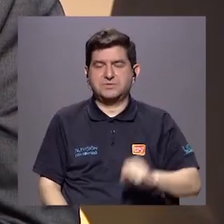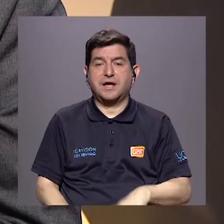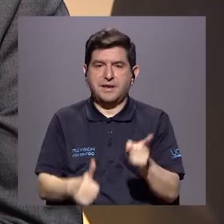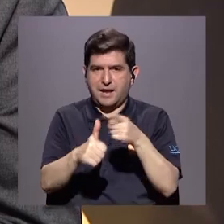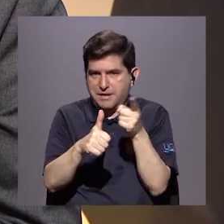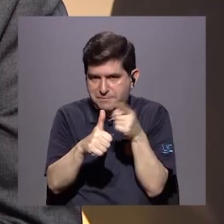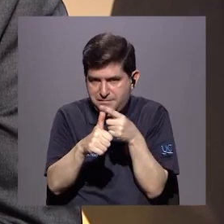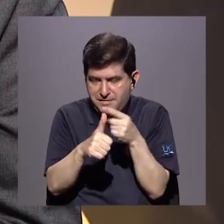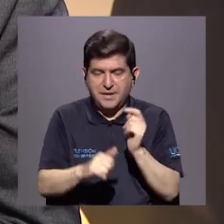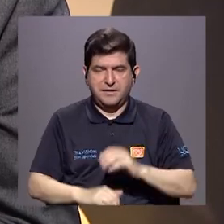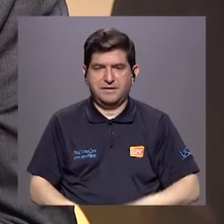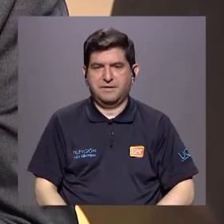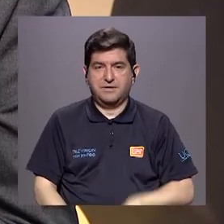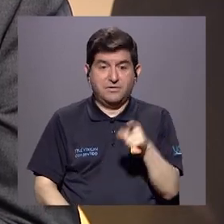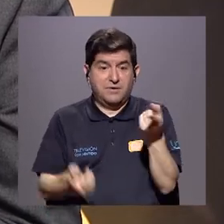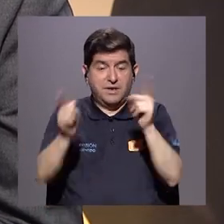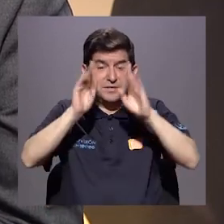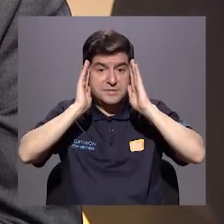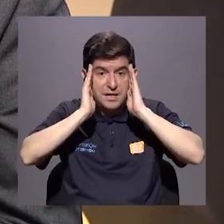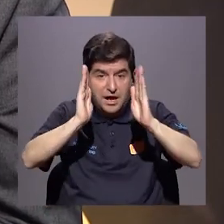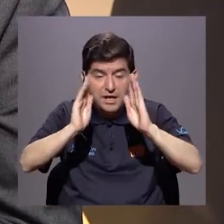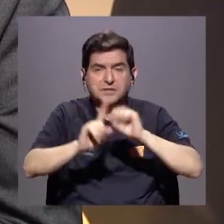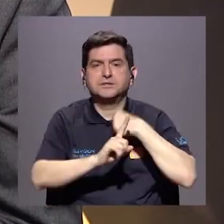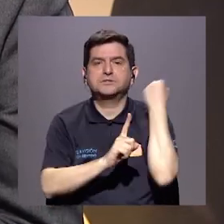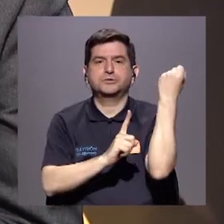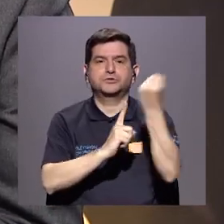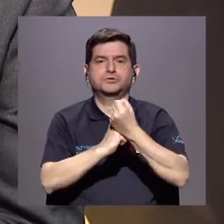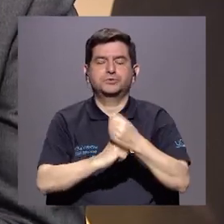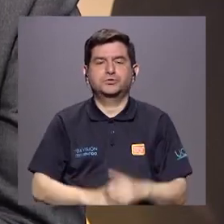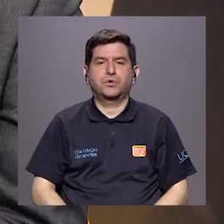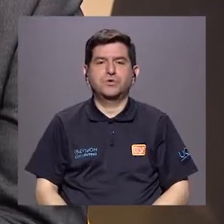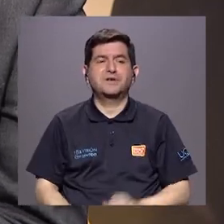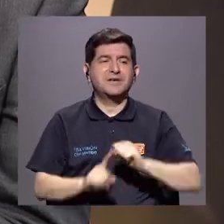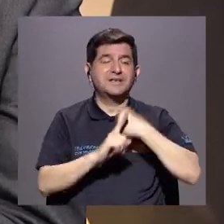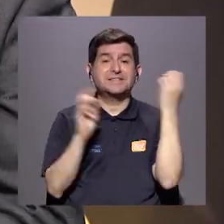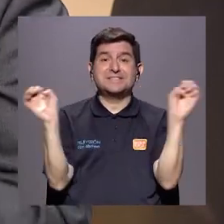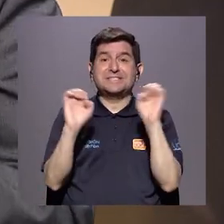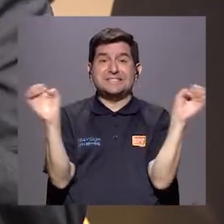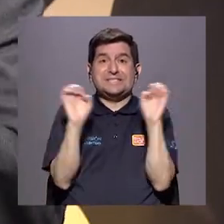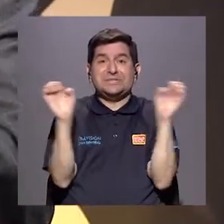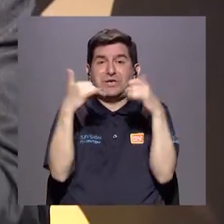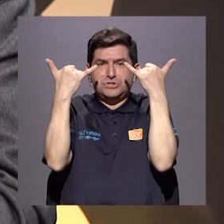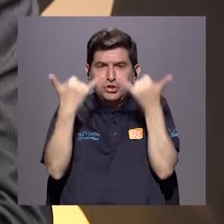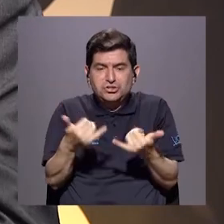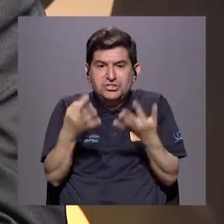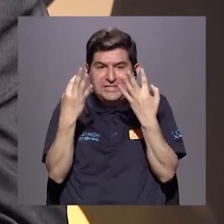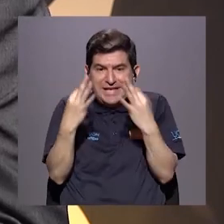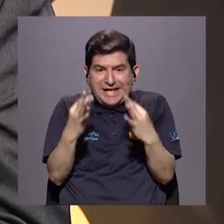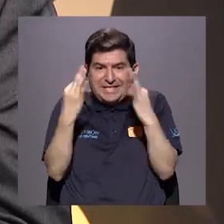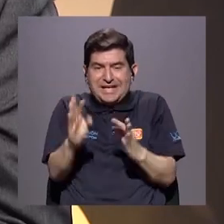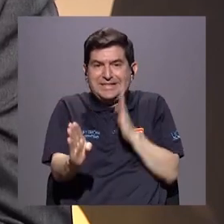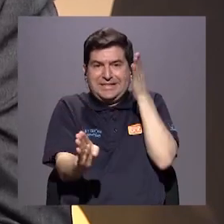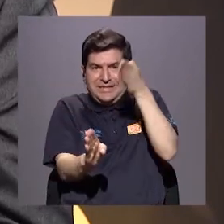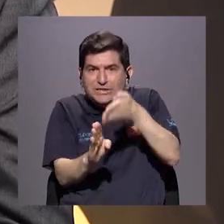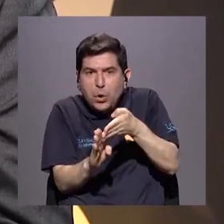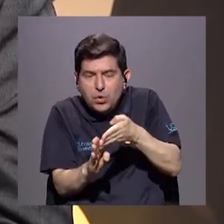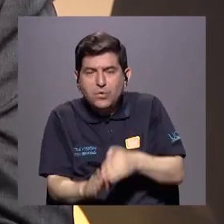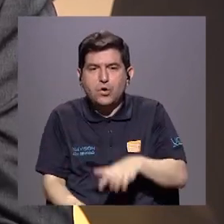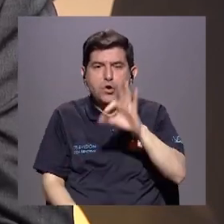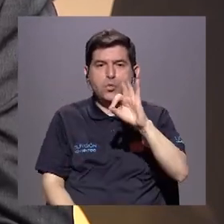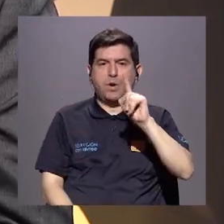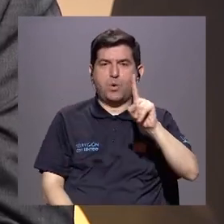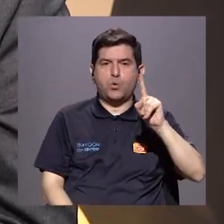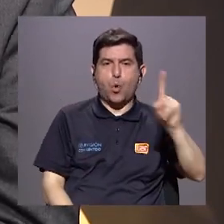tendría que estar digamos como atendiendo este tipo de situaciones si es una situación de emergencia porque ya hay un intento directamente obviamente es el